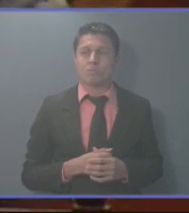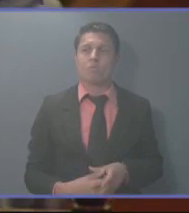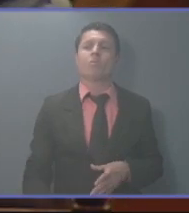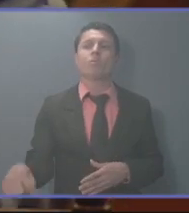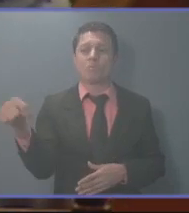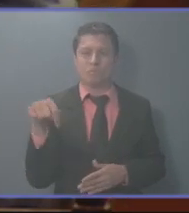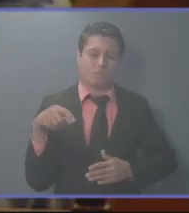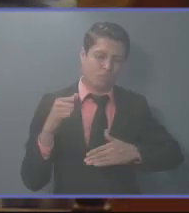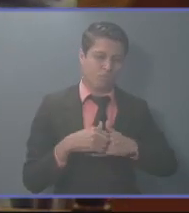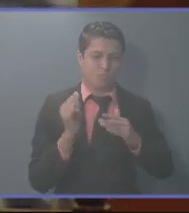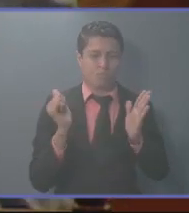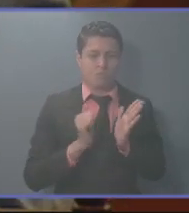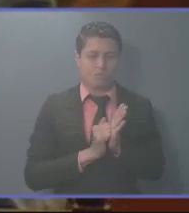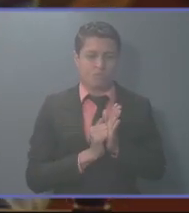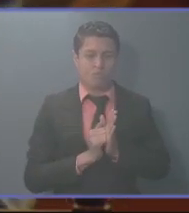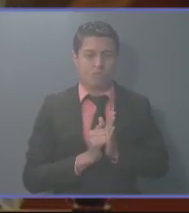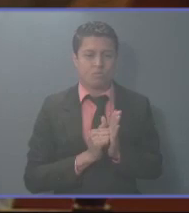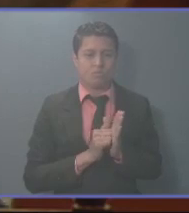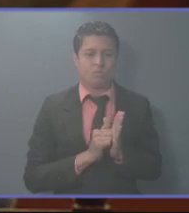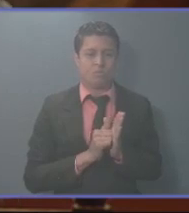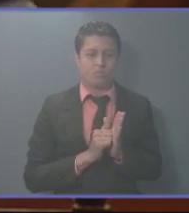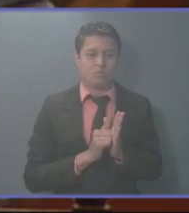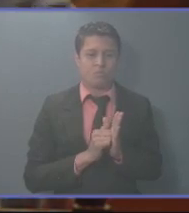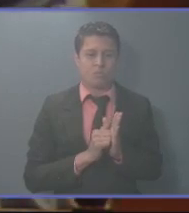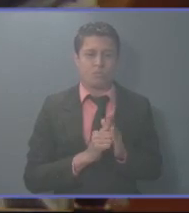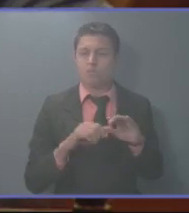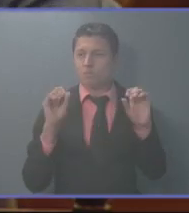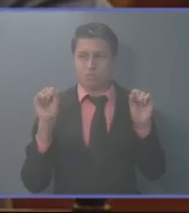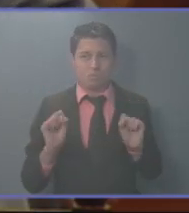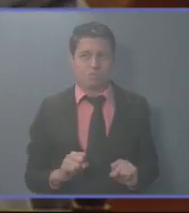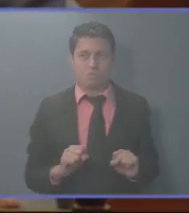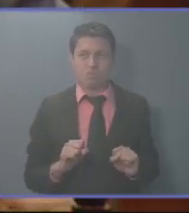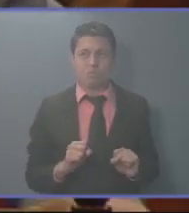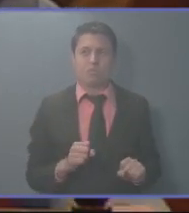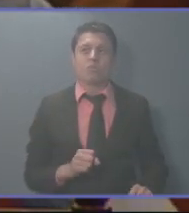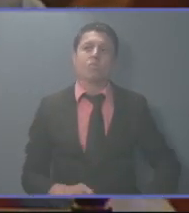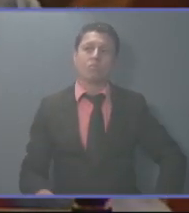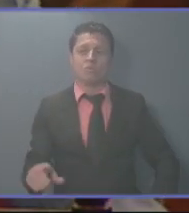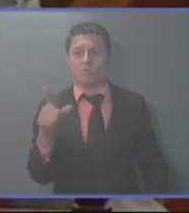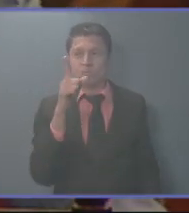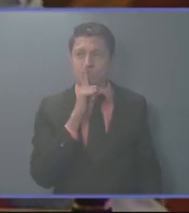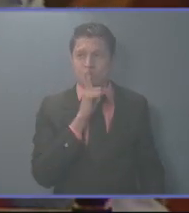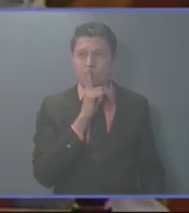este pleno legislativo no puede callar,